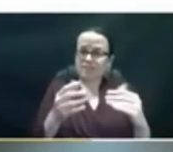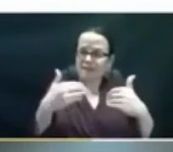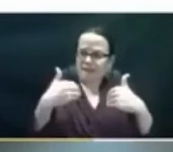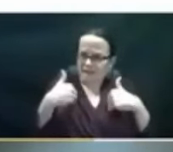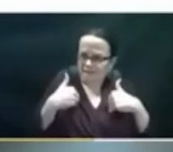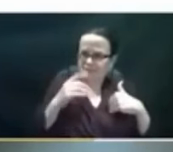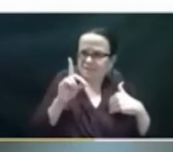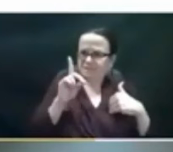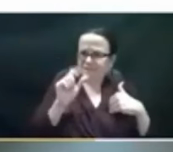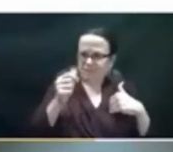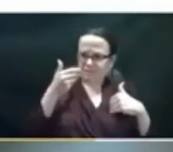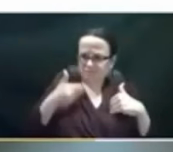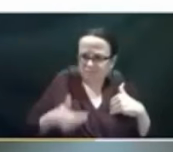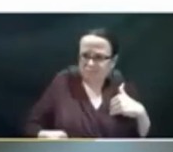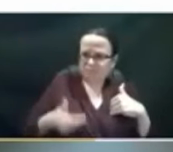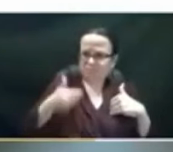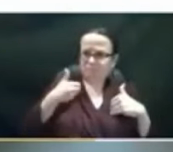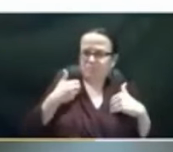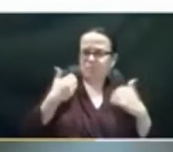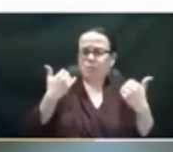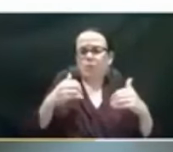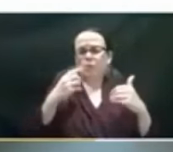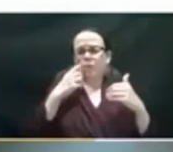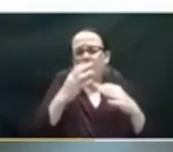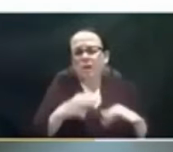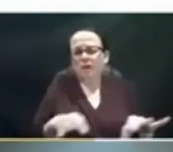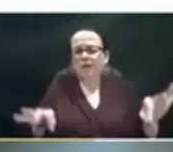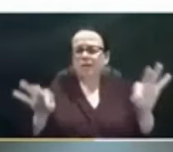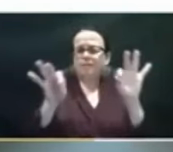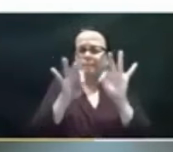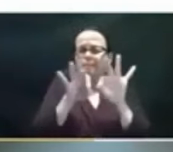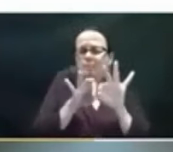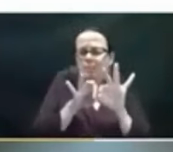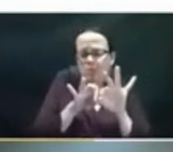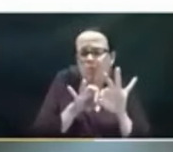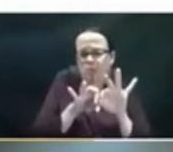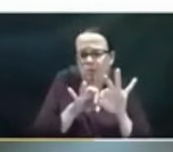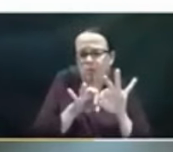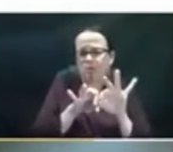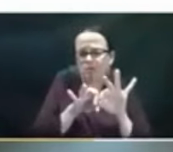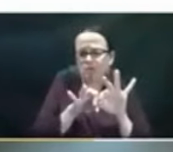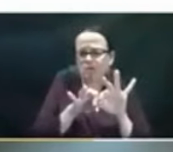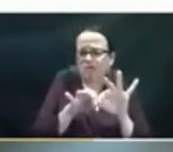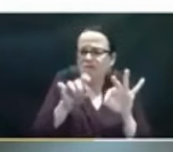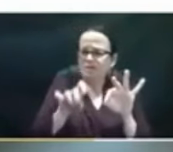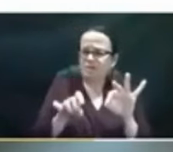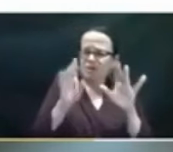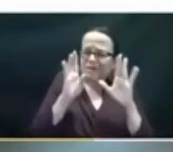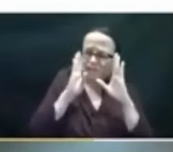dado que tenemos discapacidades, es muy, muy importante